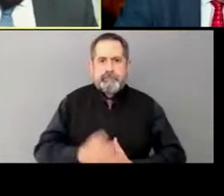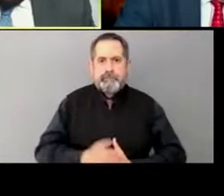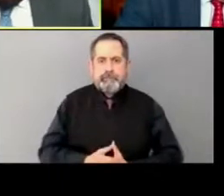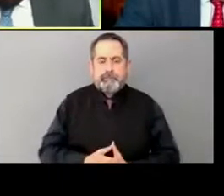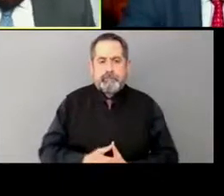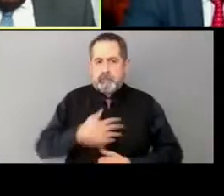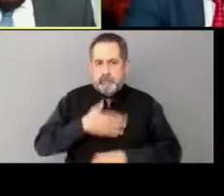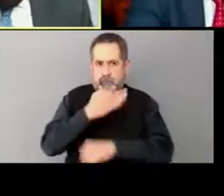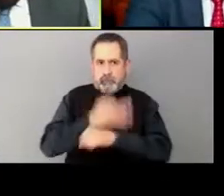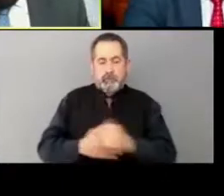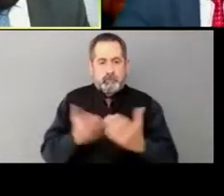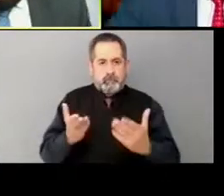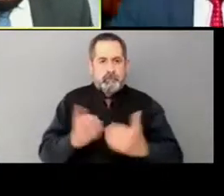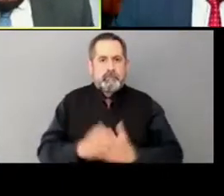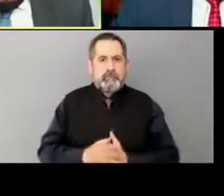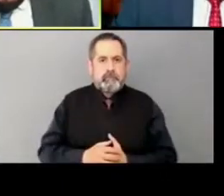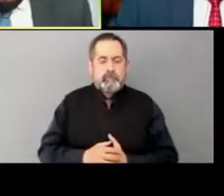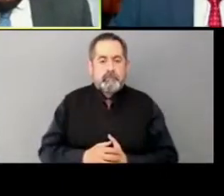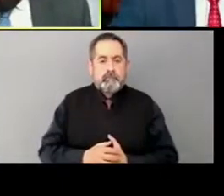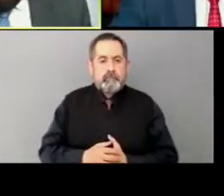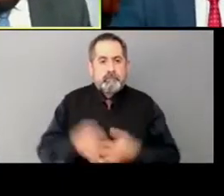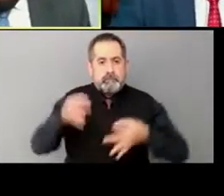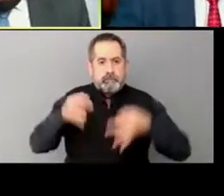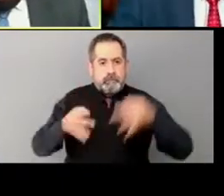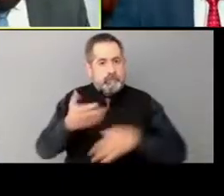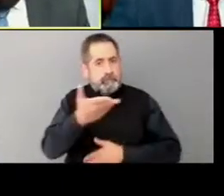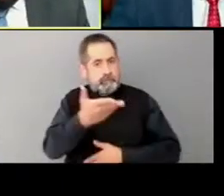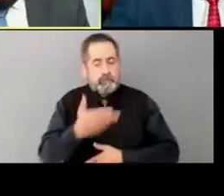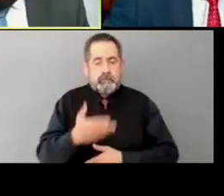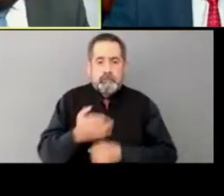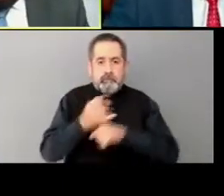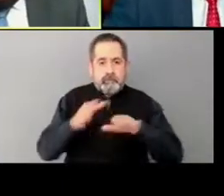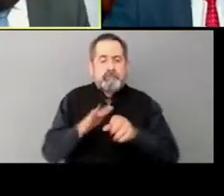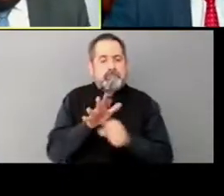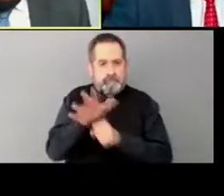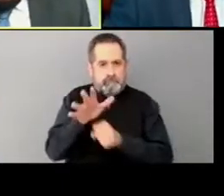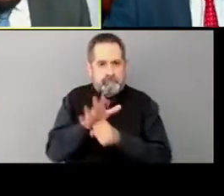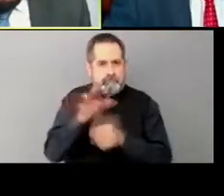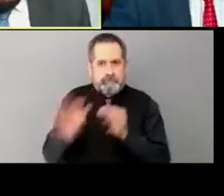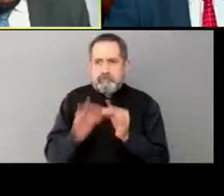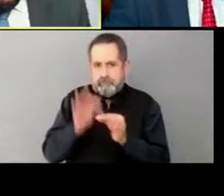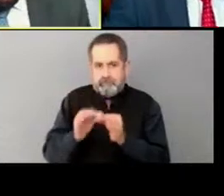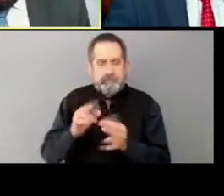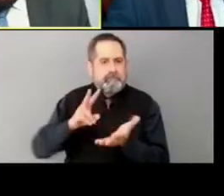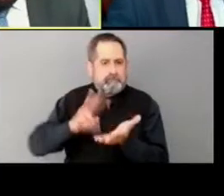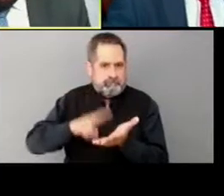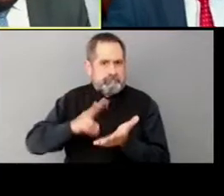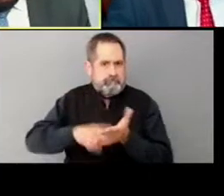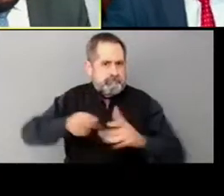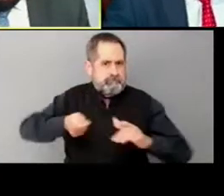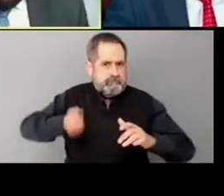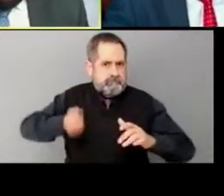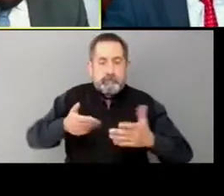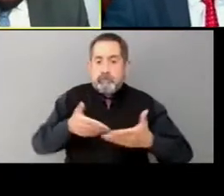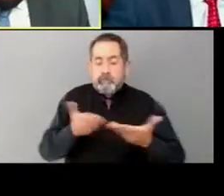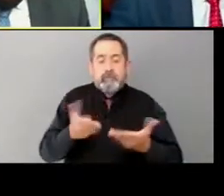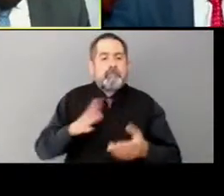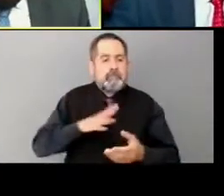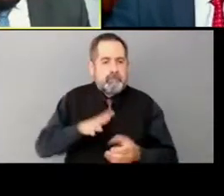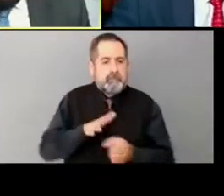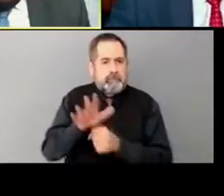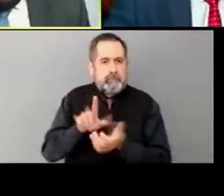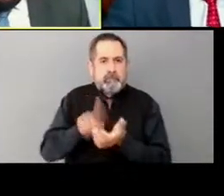Buenas tardes. Magistrado Presidente, informo que hay quórum para sesionar válidamente, toda vez que están presentes